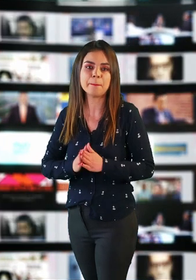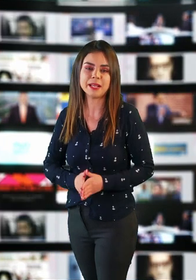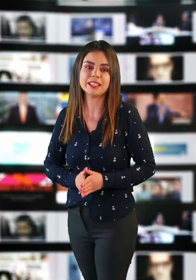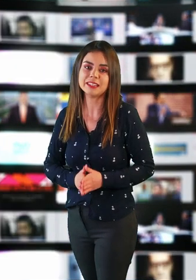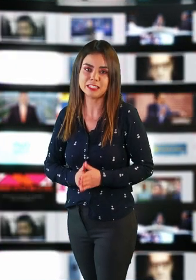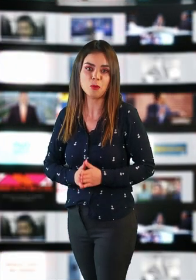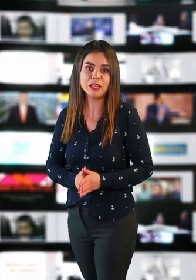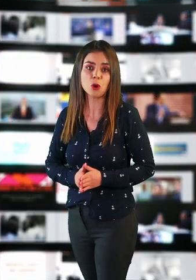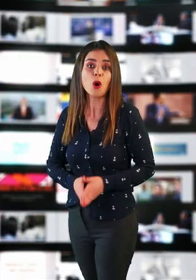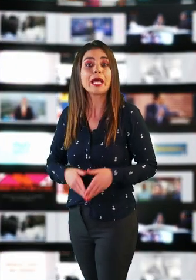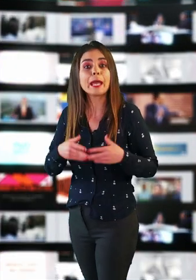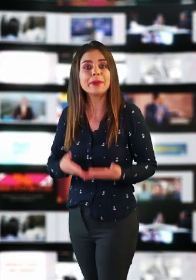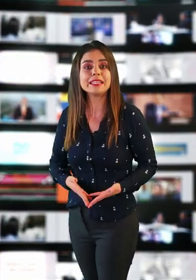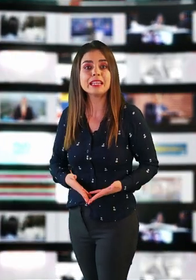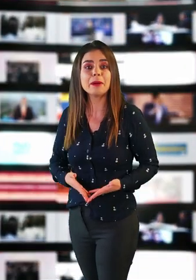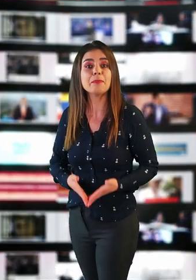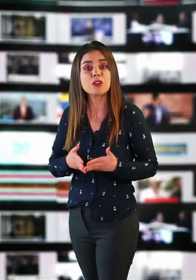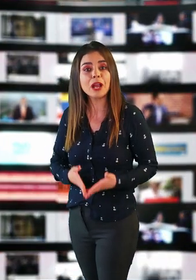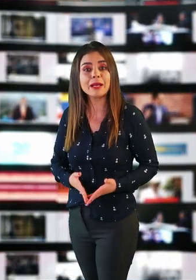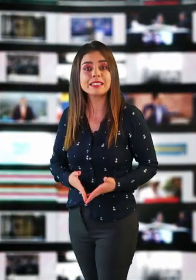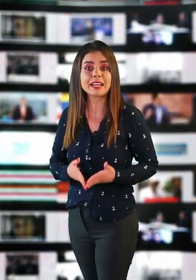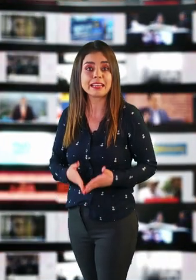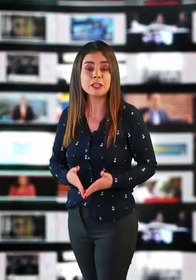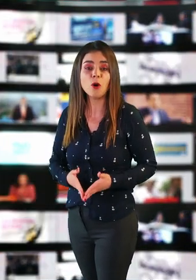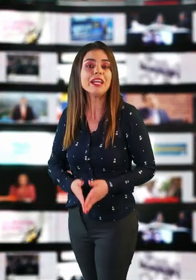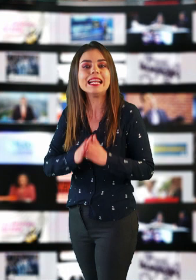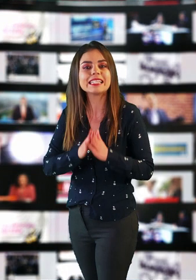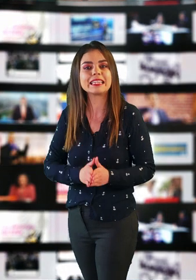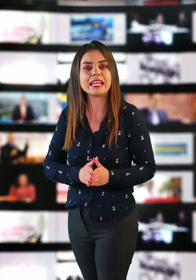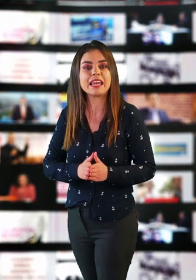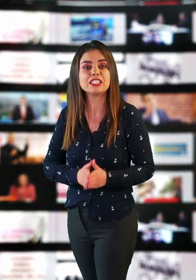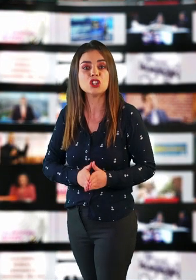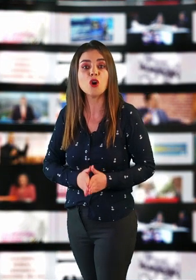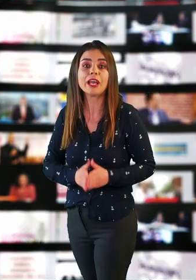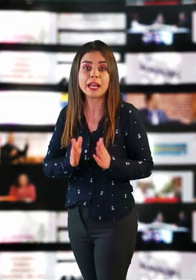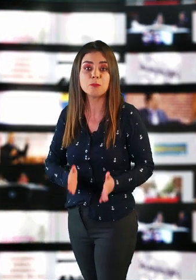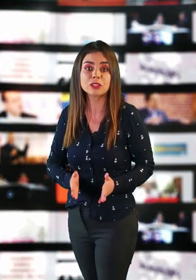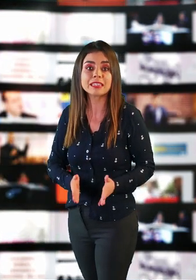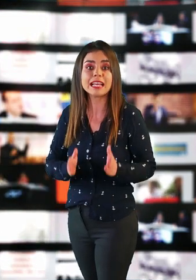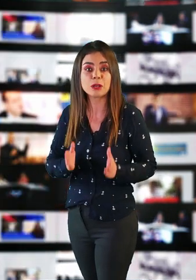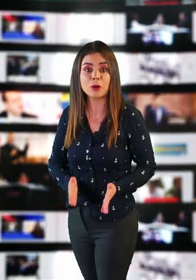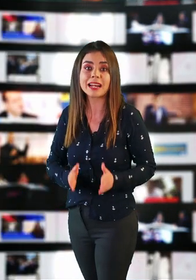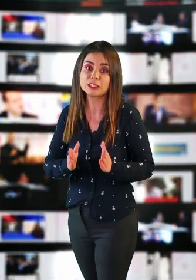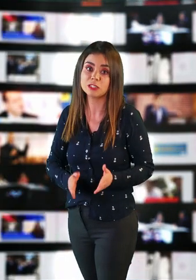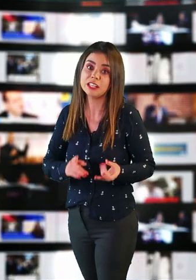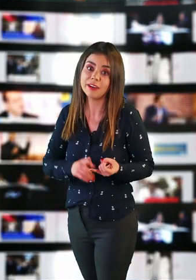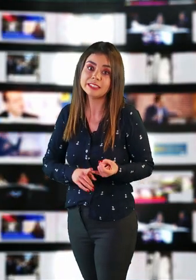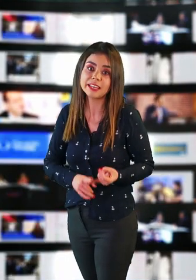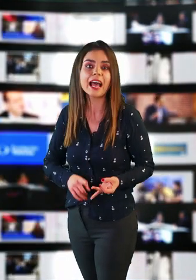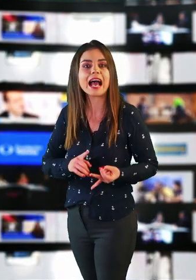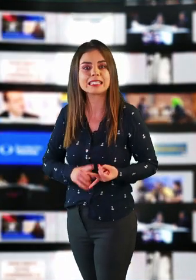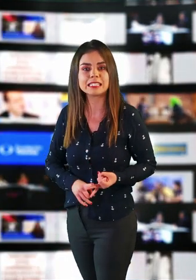3 empresas en ese momento, que presentaban mayor avance relativo y la Secretaría decidió que era importante asegurar las dosis